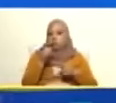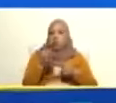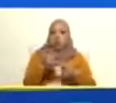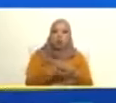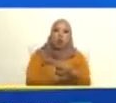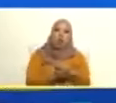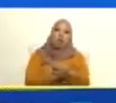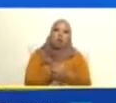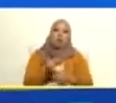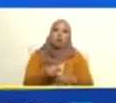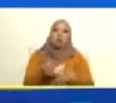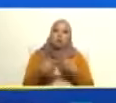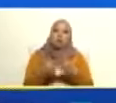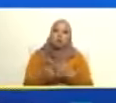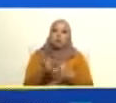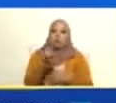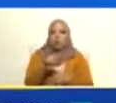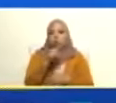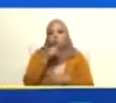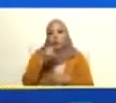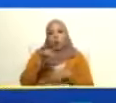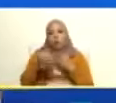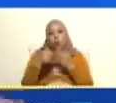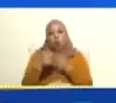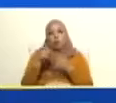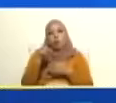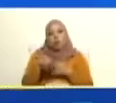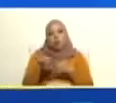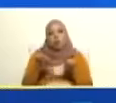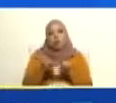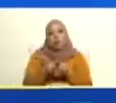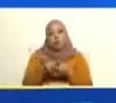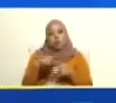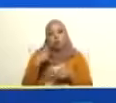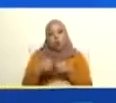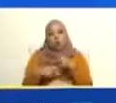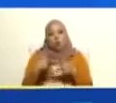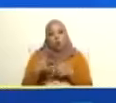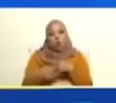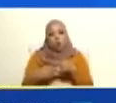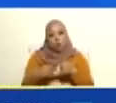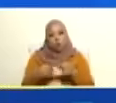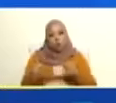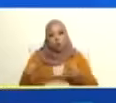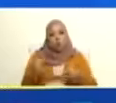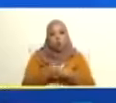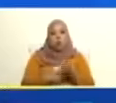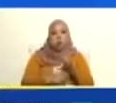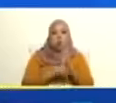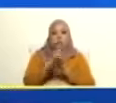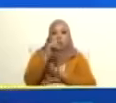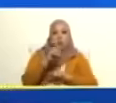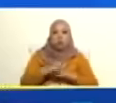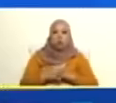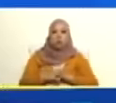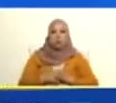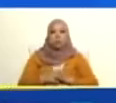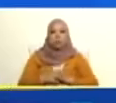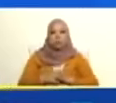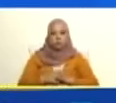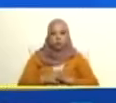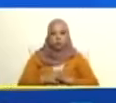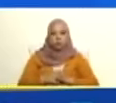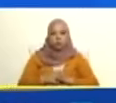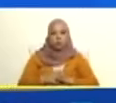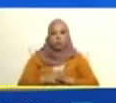nacional y allí está exonerada la materia prima para que la producción de lubricantes pueda desarrollarse. Bueno, también